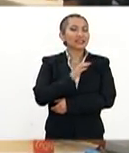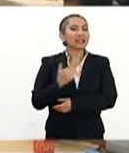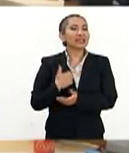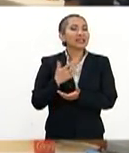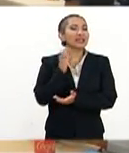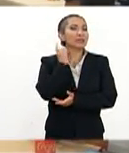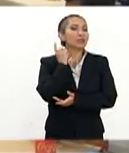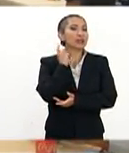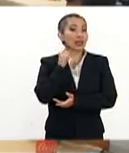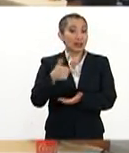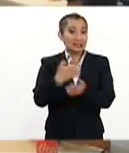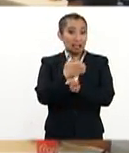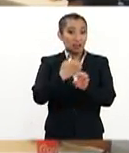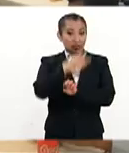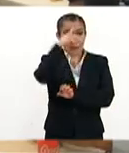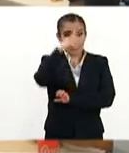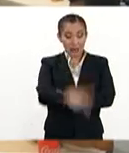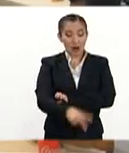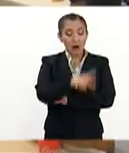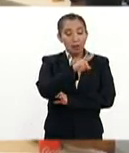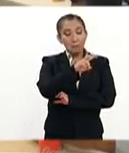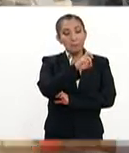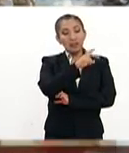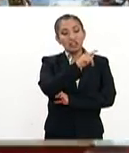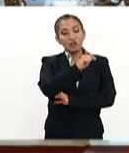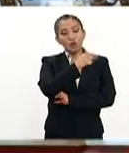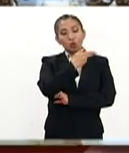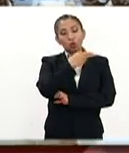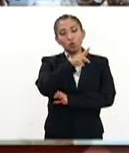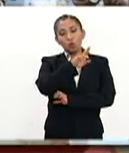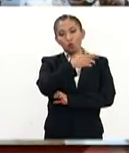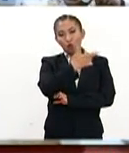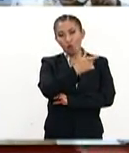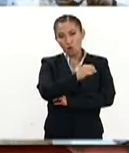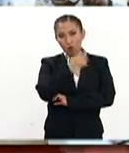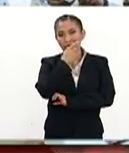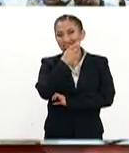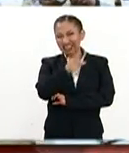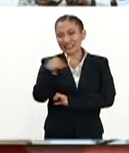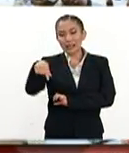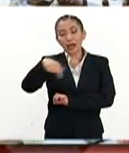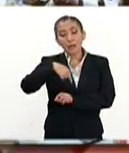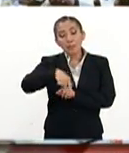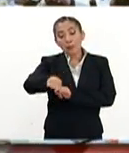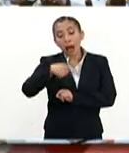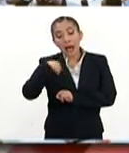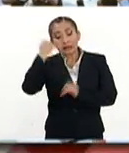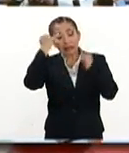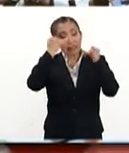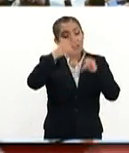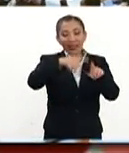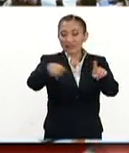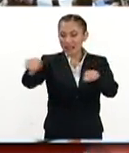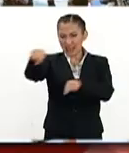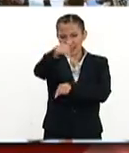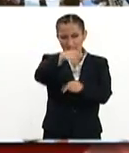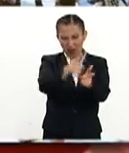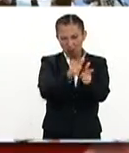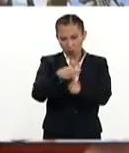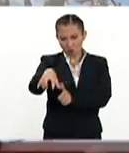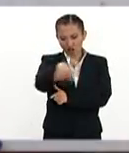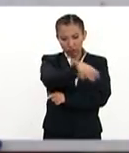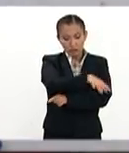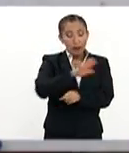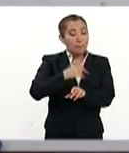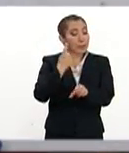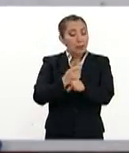el Estado de México. Víctor Hugo Sondón, dirigente estatal del PAN, indicó que más allá de las ideologías de los partidos, se